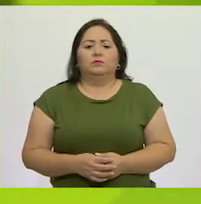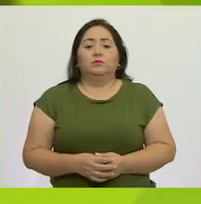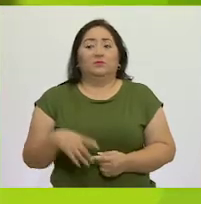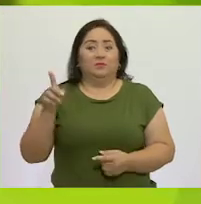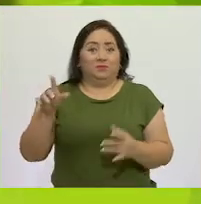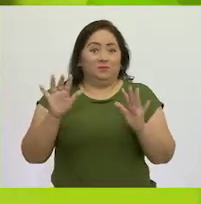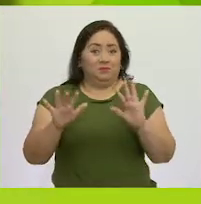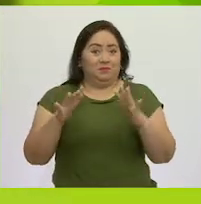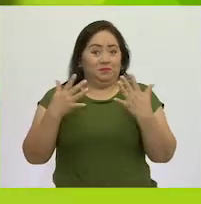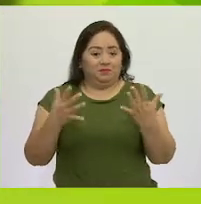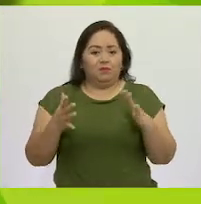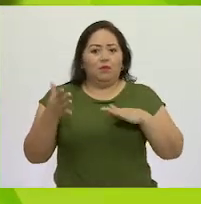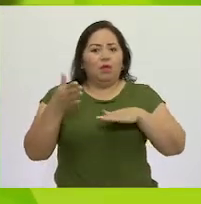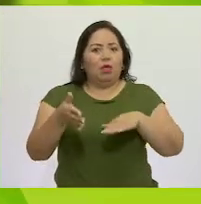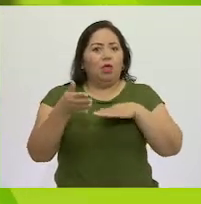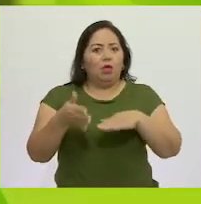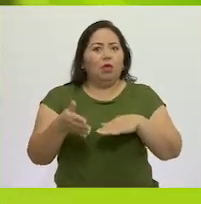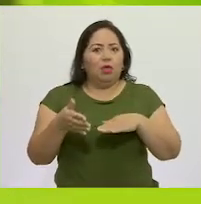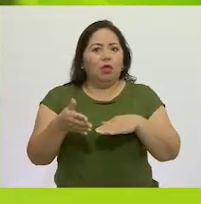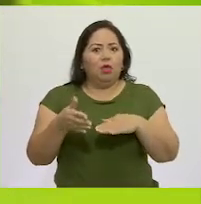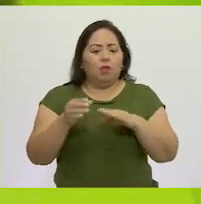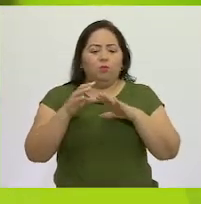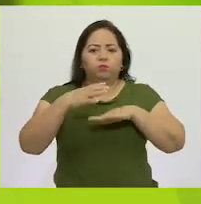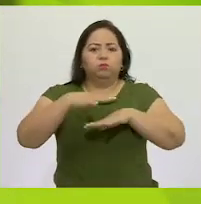Sus manos son grandes y gruesas.